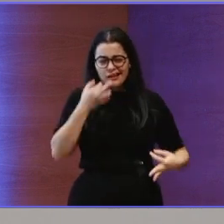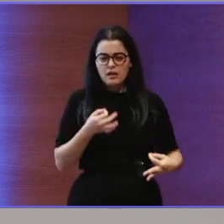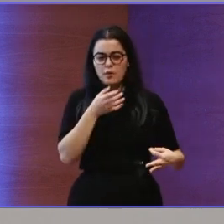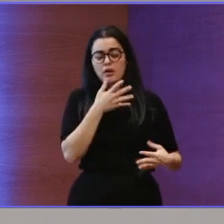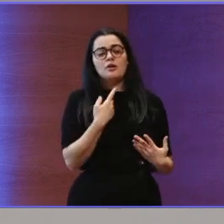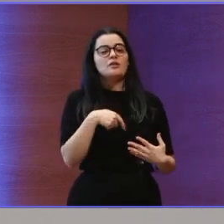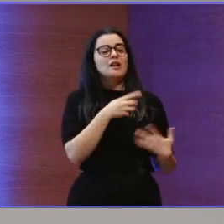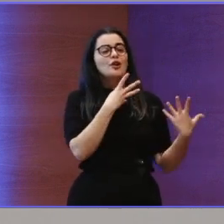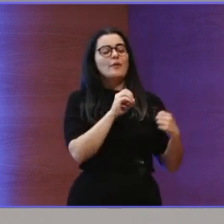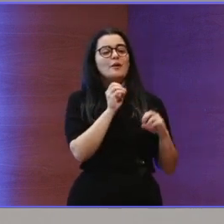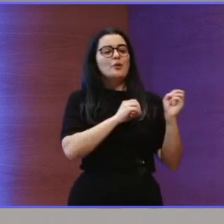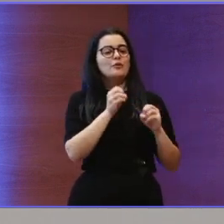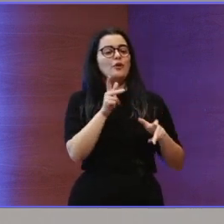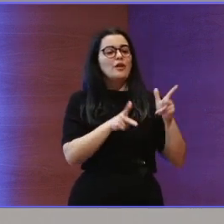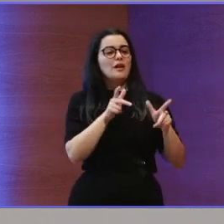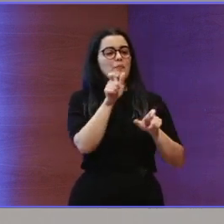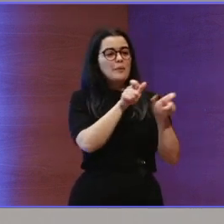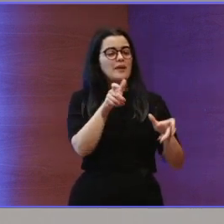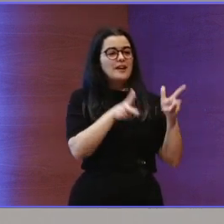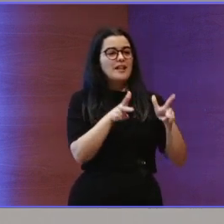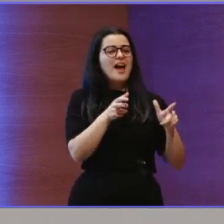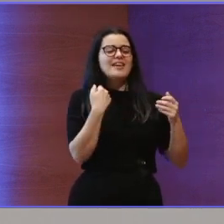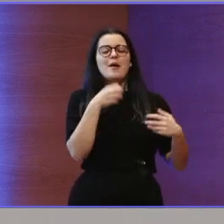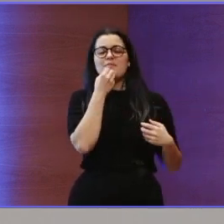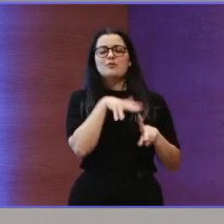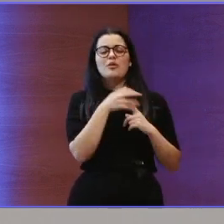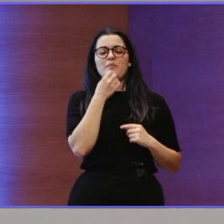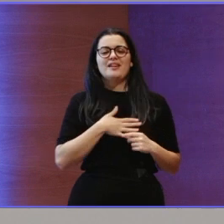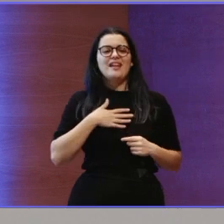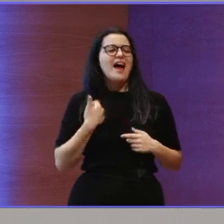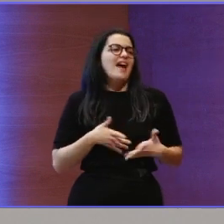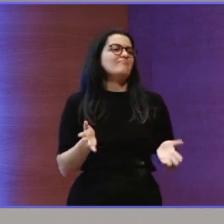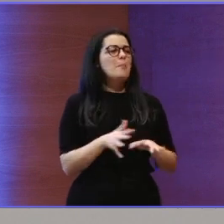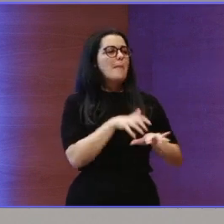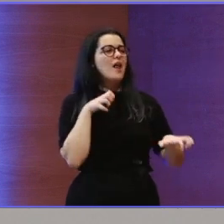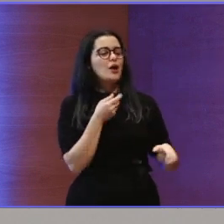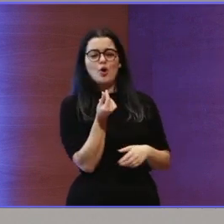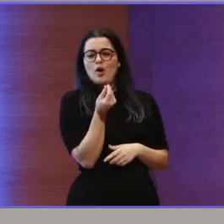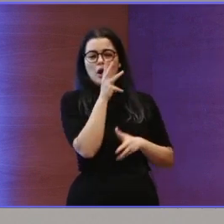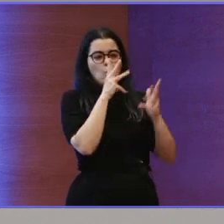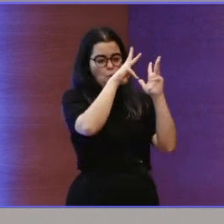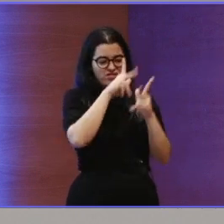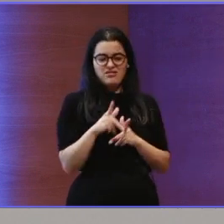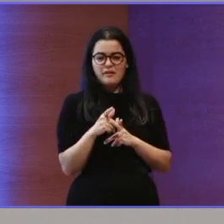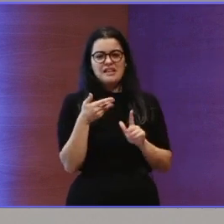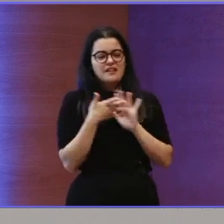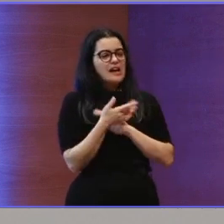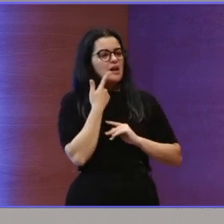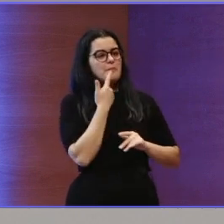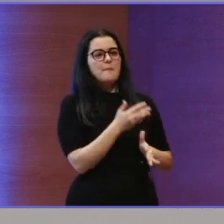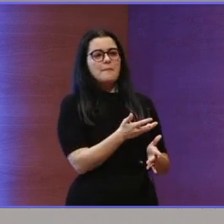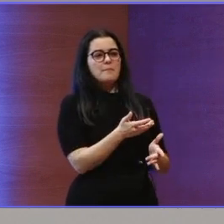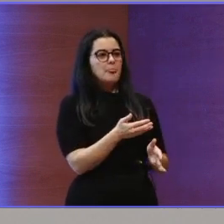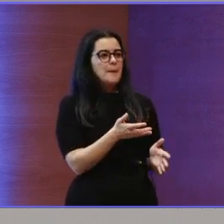90 por de la población en euskadi ya está en bienestar es una mayoría cuantitativa la que nos nos nos